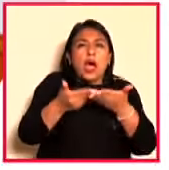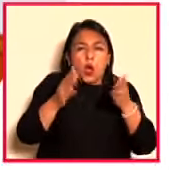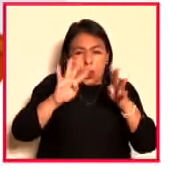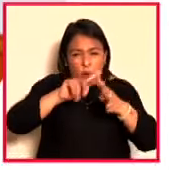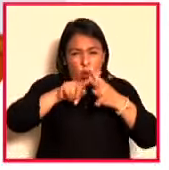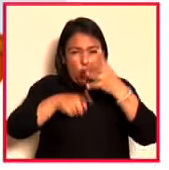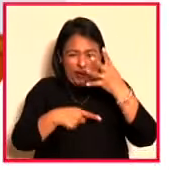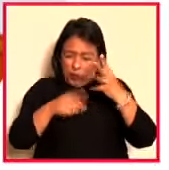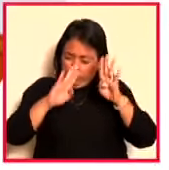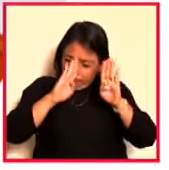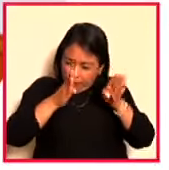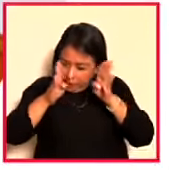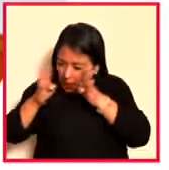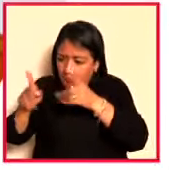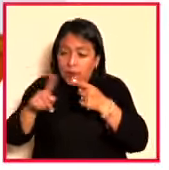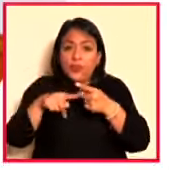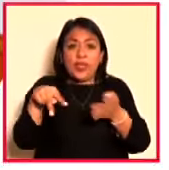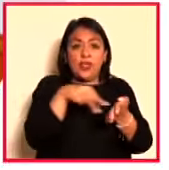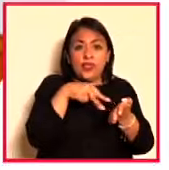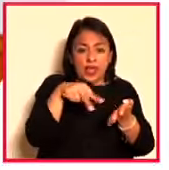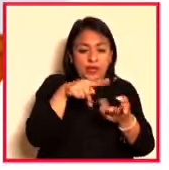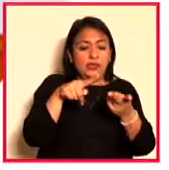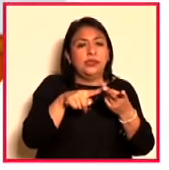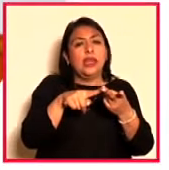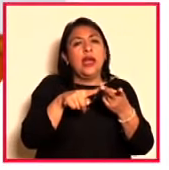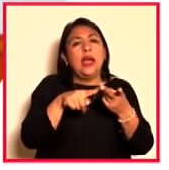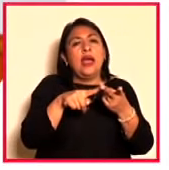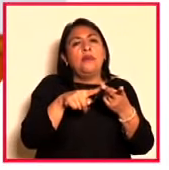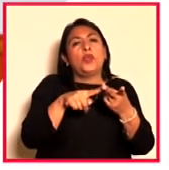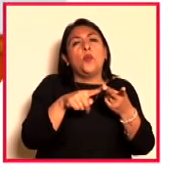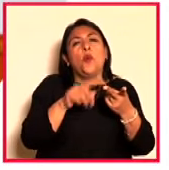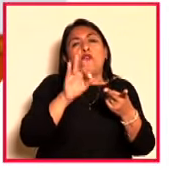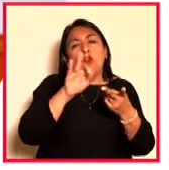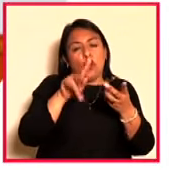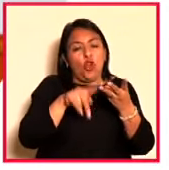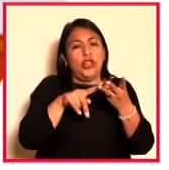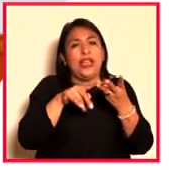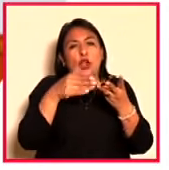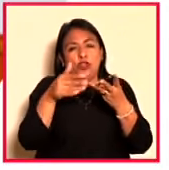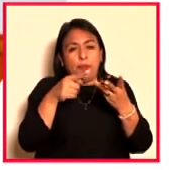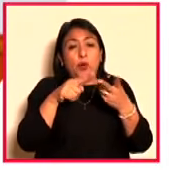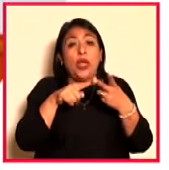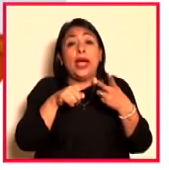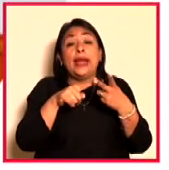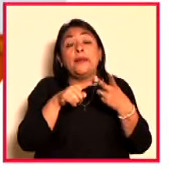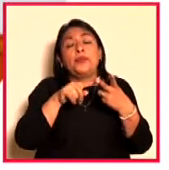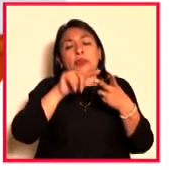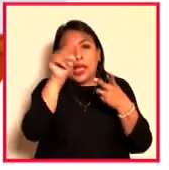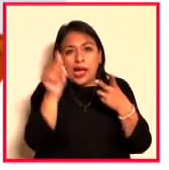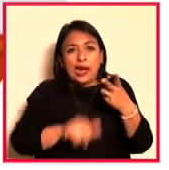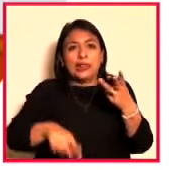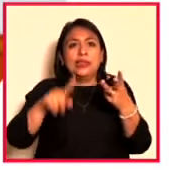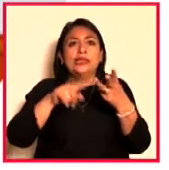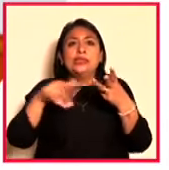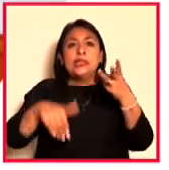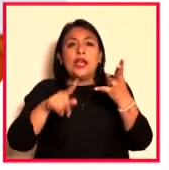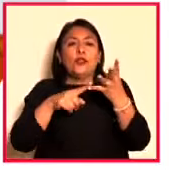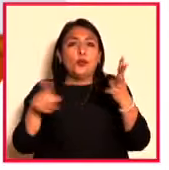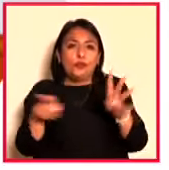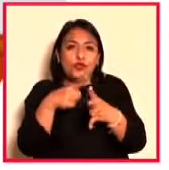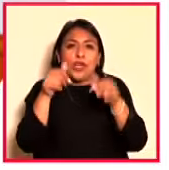disciplinas: danza clásica, folclórica y contemporánea, artes plásticas y visuales, teatro y música, atendiendo a población